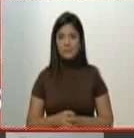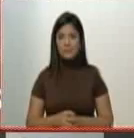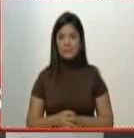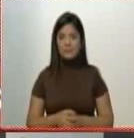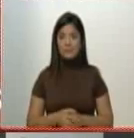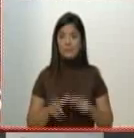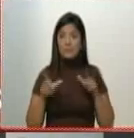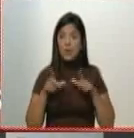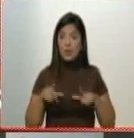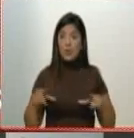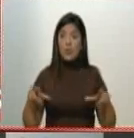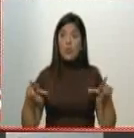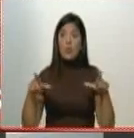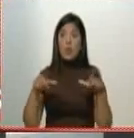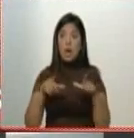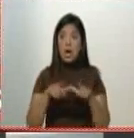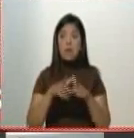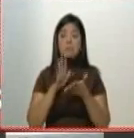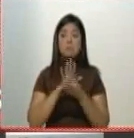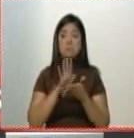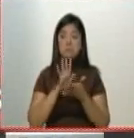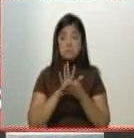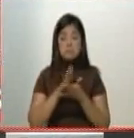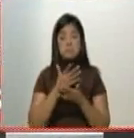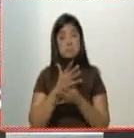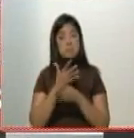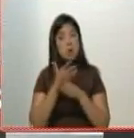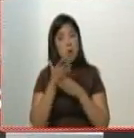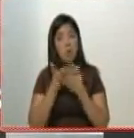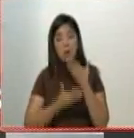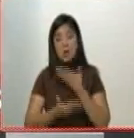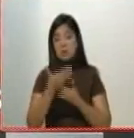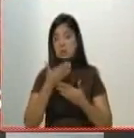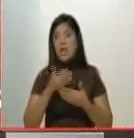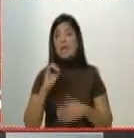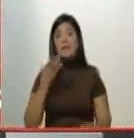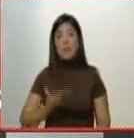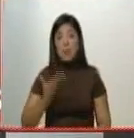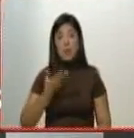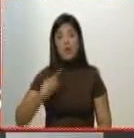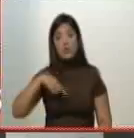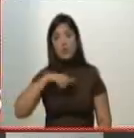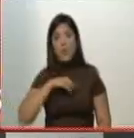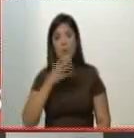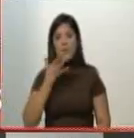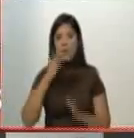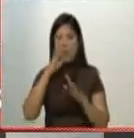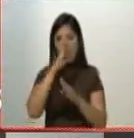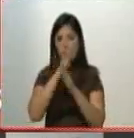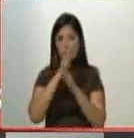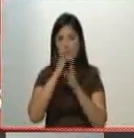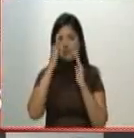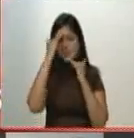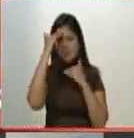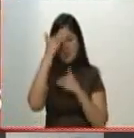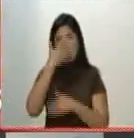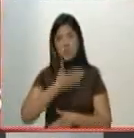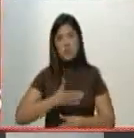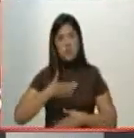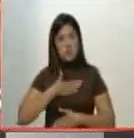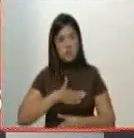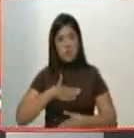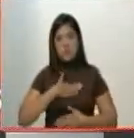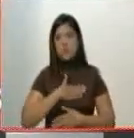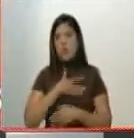su sala de esparcimiento, tan importante, ¿verdad? Cuando uno está concentrado, Rubén. El esparcimiento,